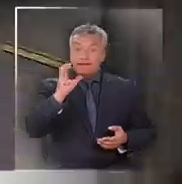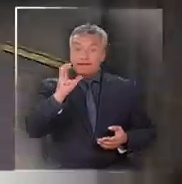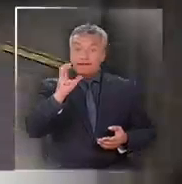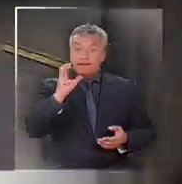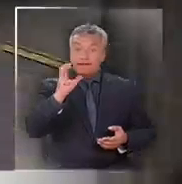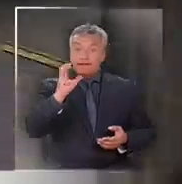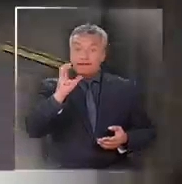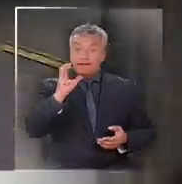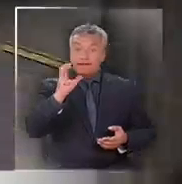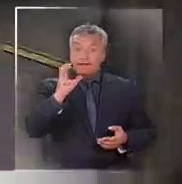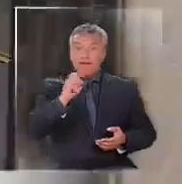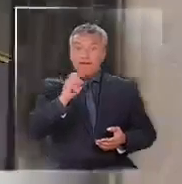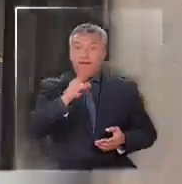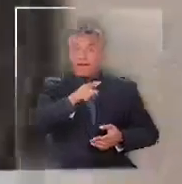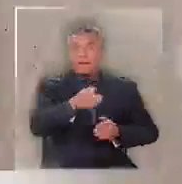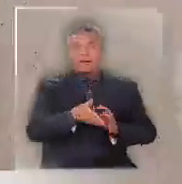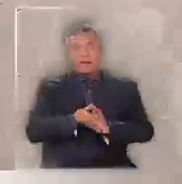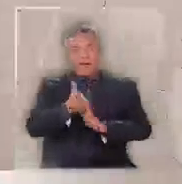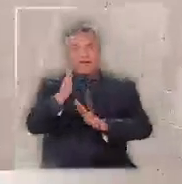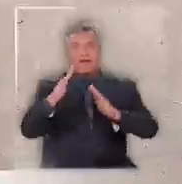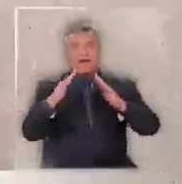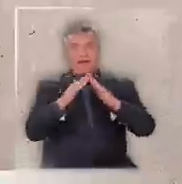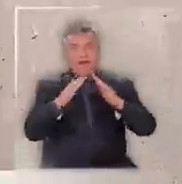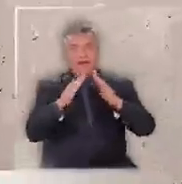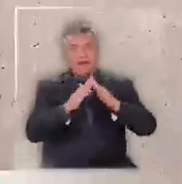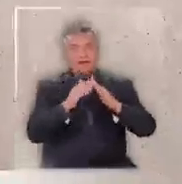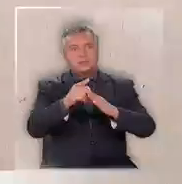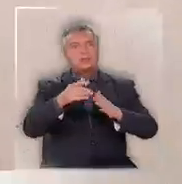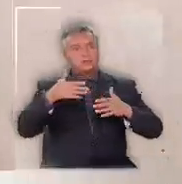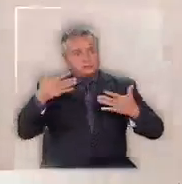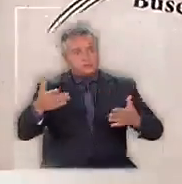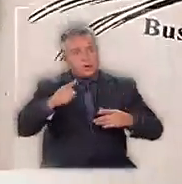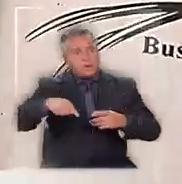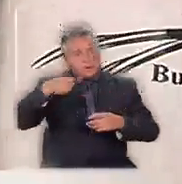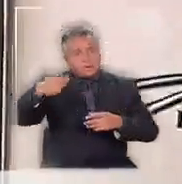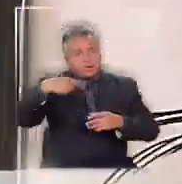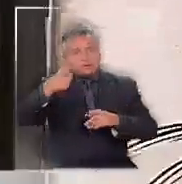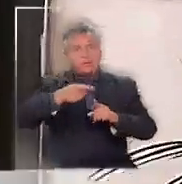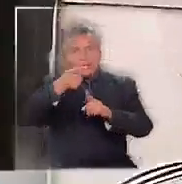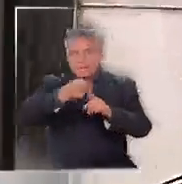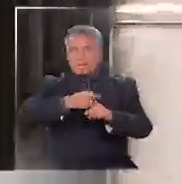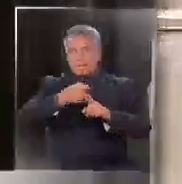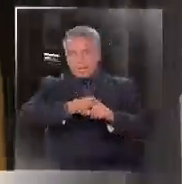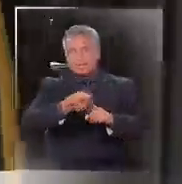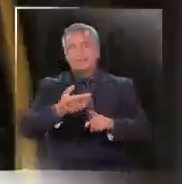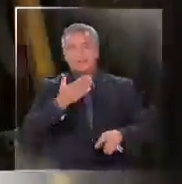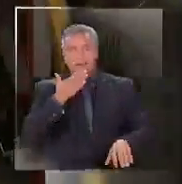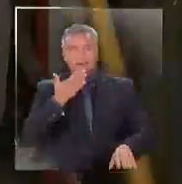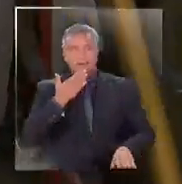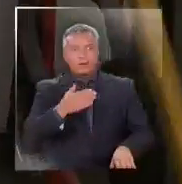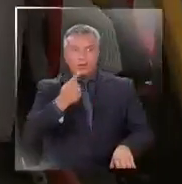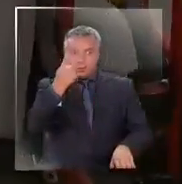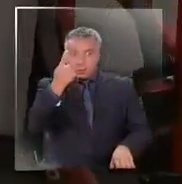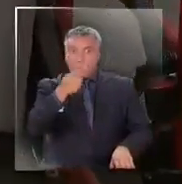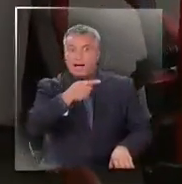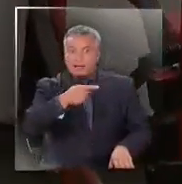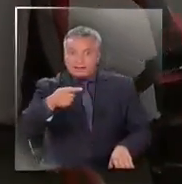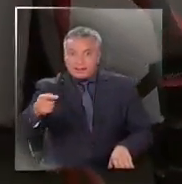ahora se va a su casa. La evasión seguirá siendo tema en los próximos meses y un tema relevante a solo una semana